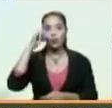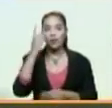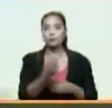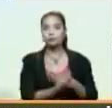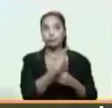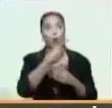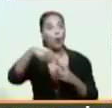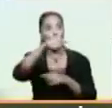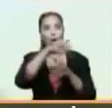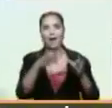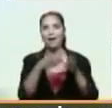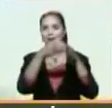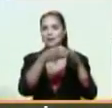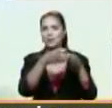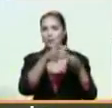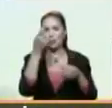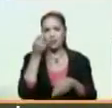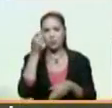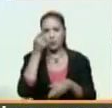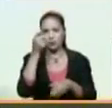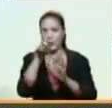equipo de constituyentes